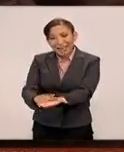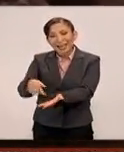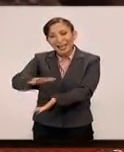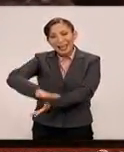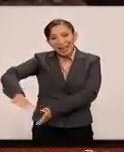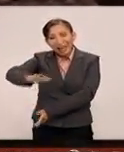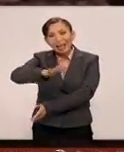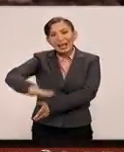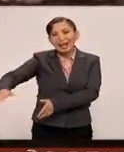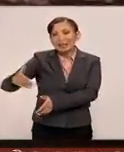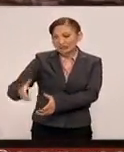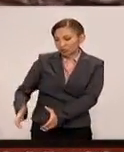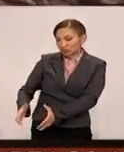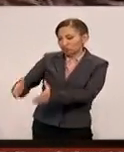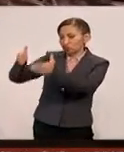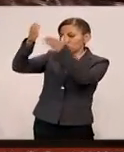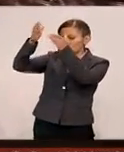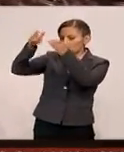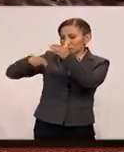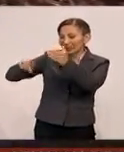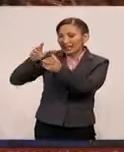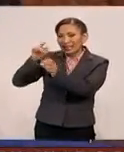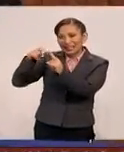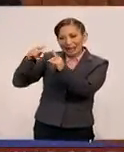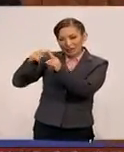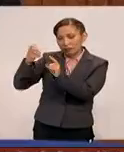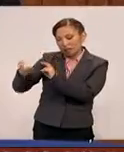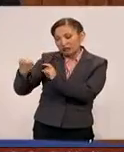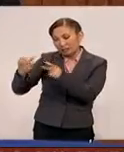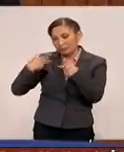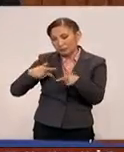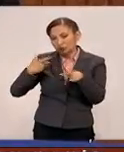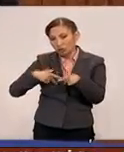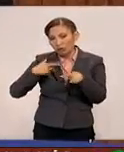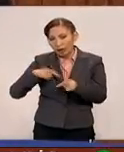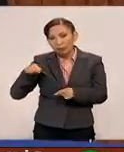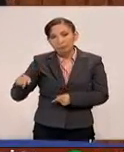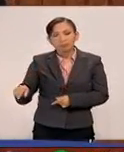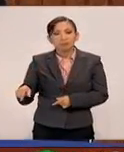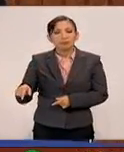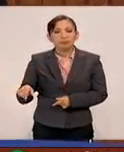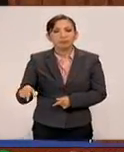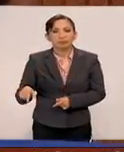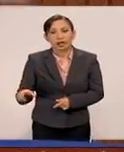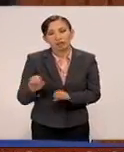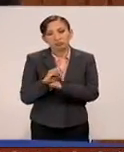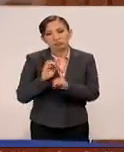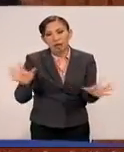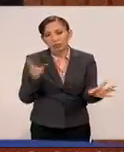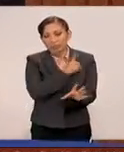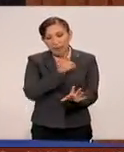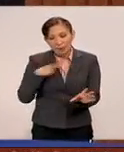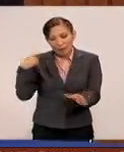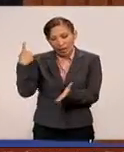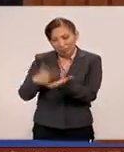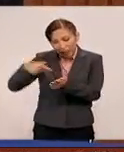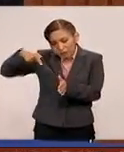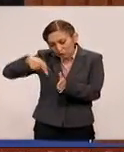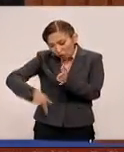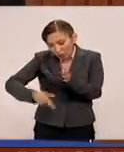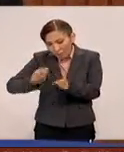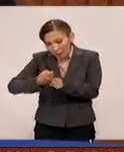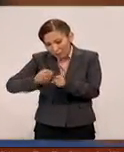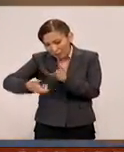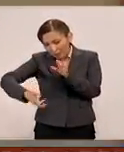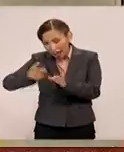de las naves de las iglesias, como este es el caso de este personaje, que obviamente debe estar dentro de la